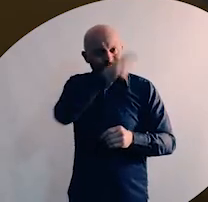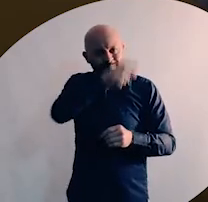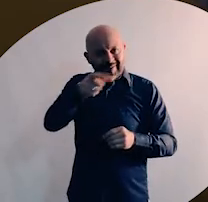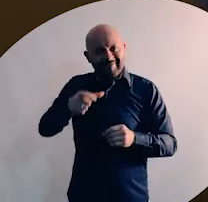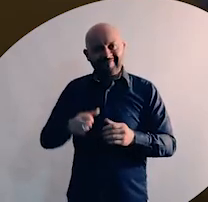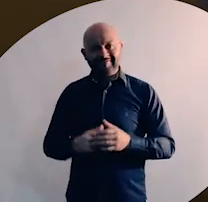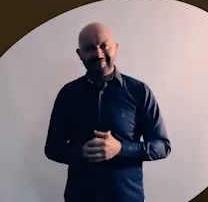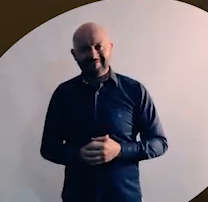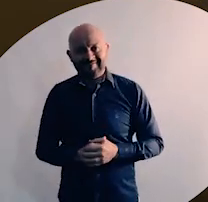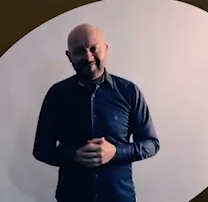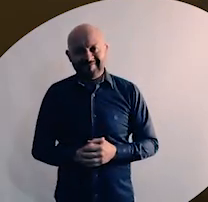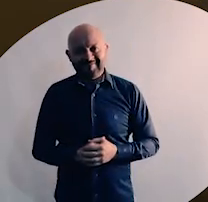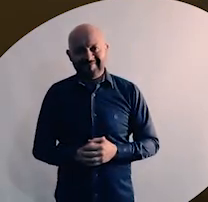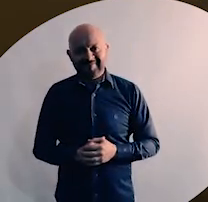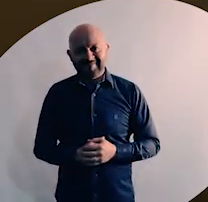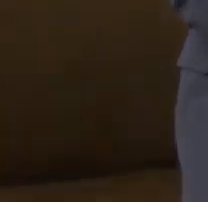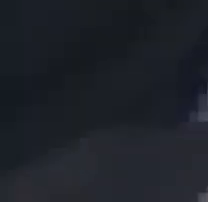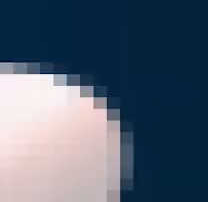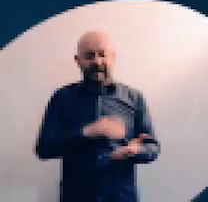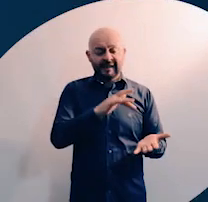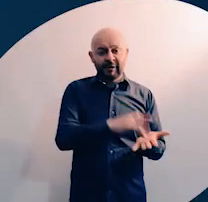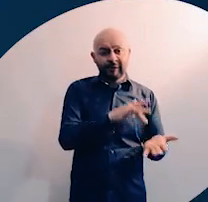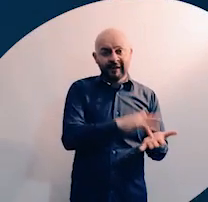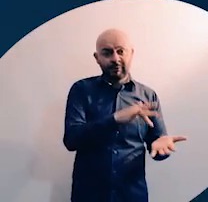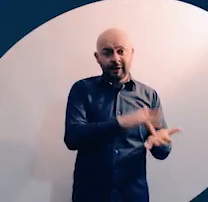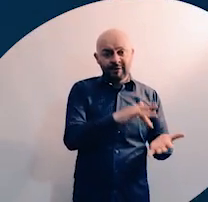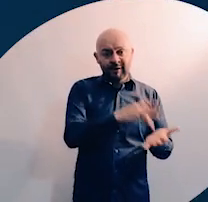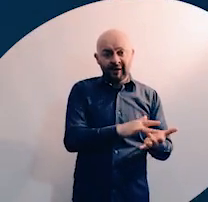y al perfil de riesgo del cliente.